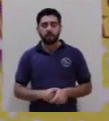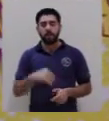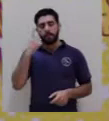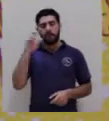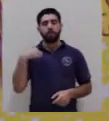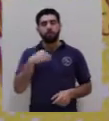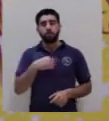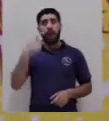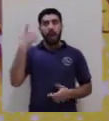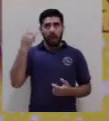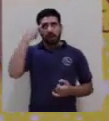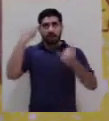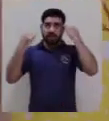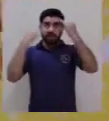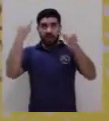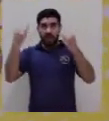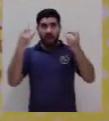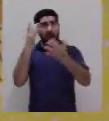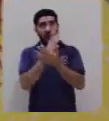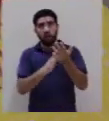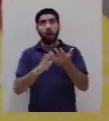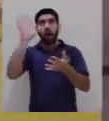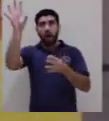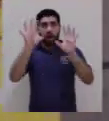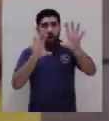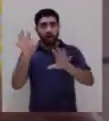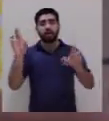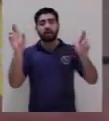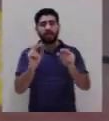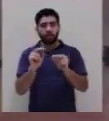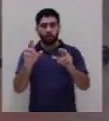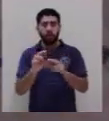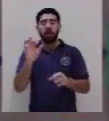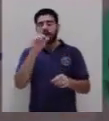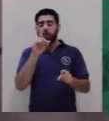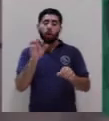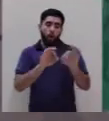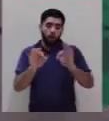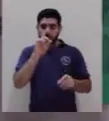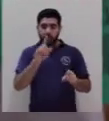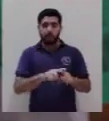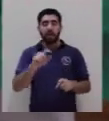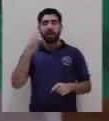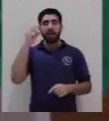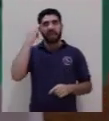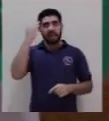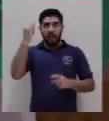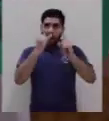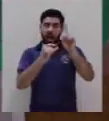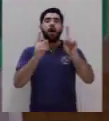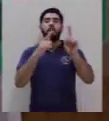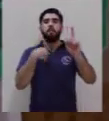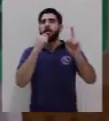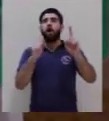para condensar ideas principales cuando leemos un libro. Igual, ideas secundarias. Recordemos,